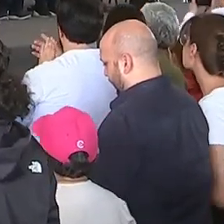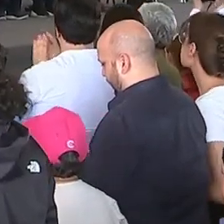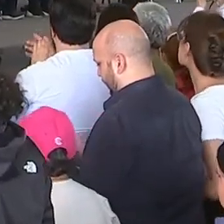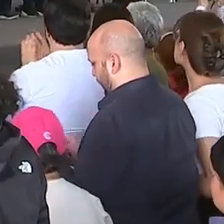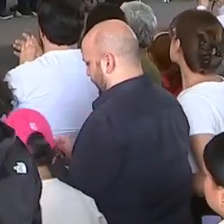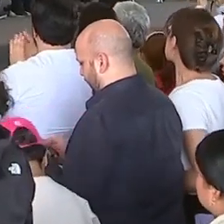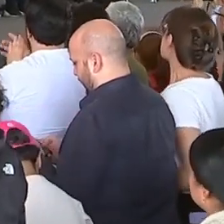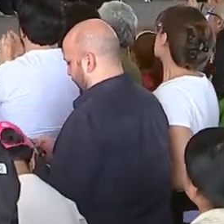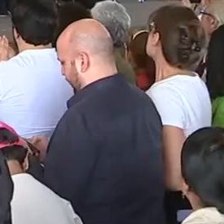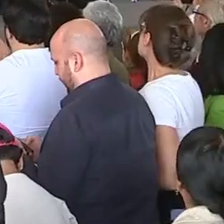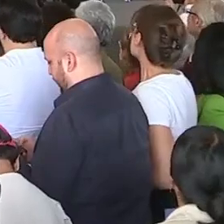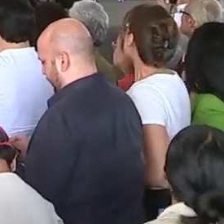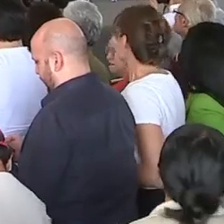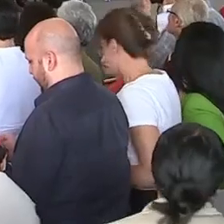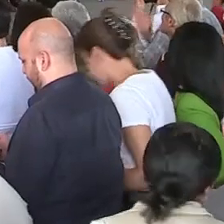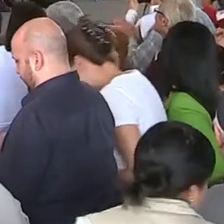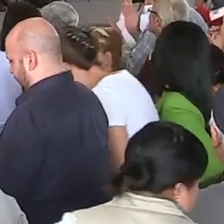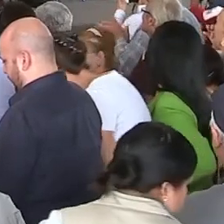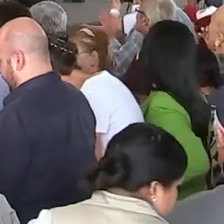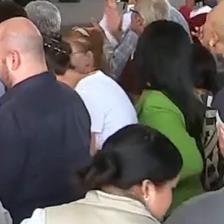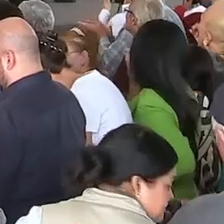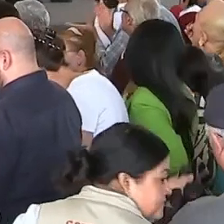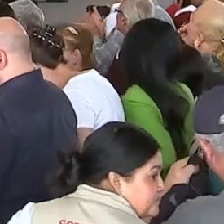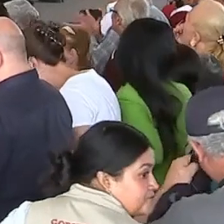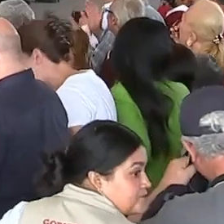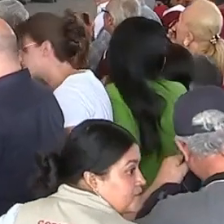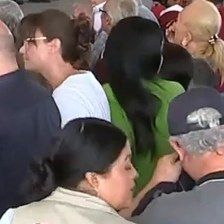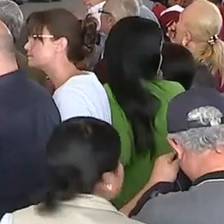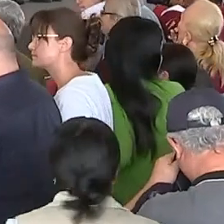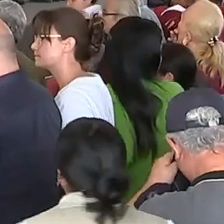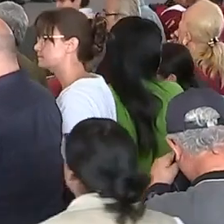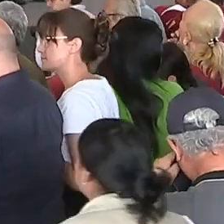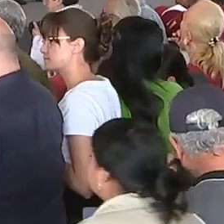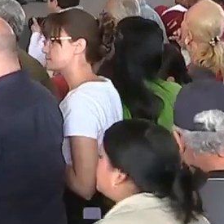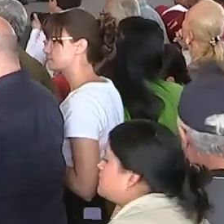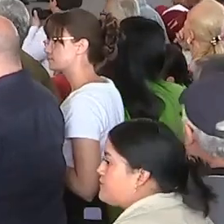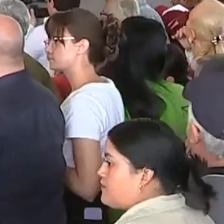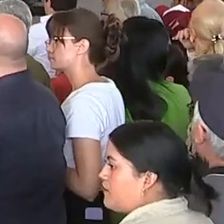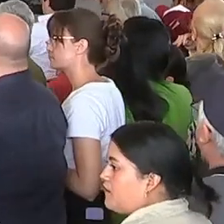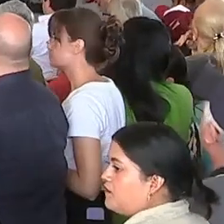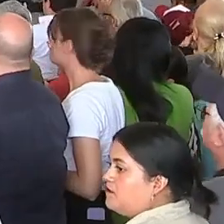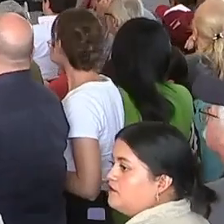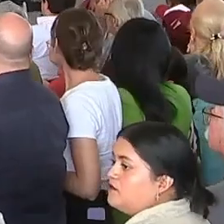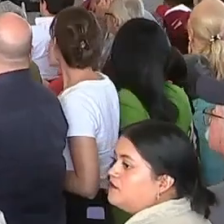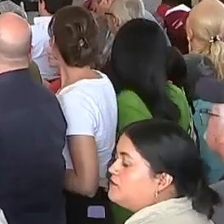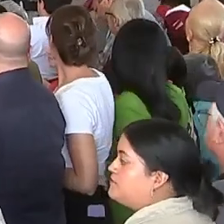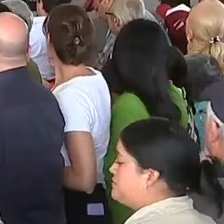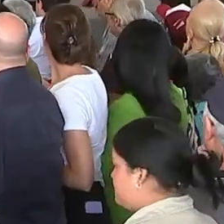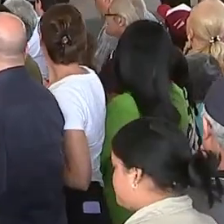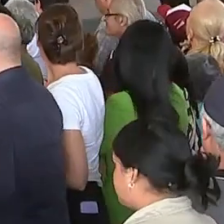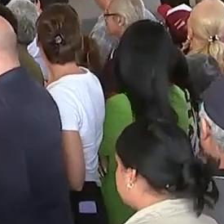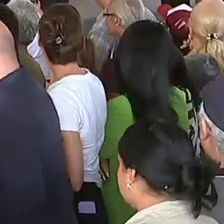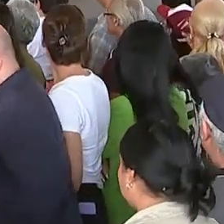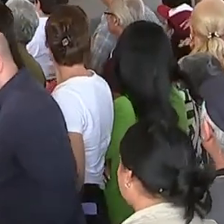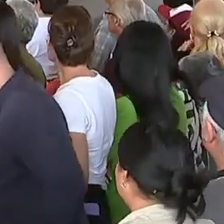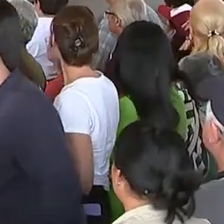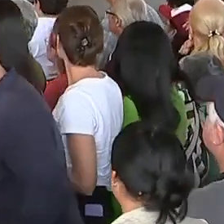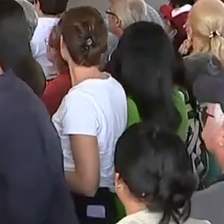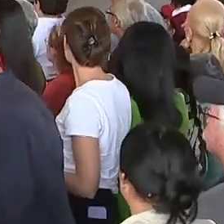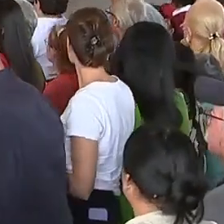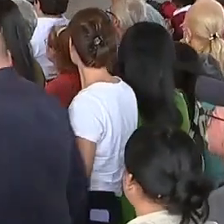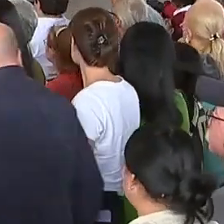Guardar el debido respeto para entonar nuestro himno nacional mexicano.